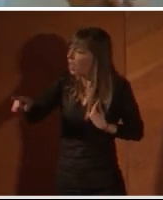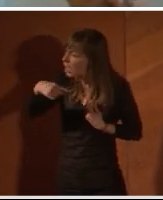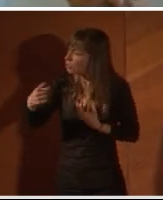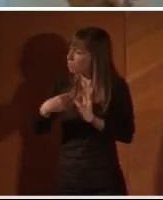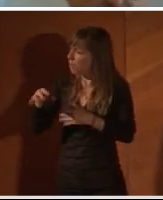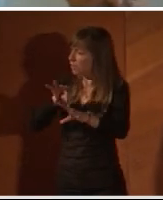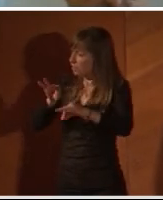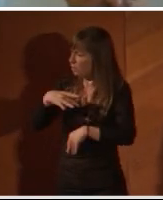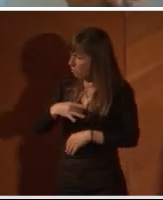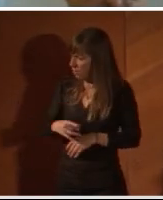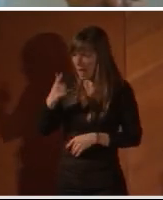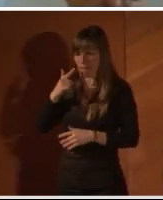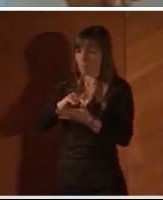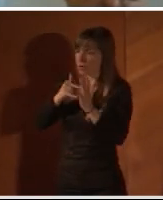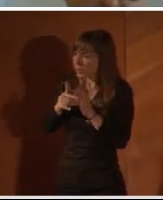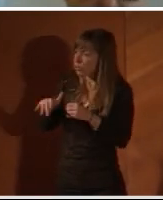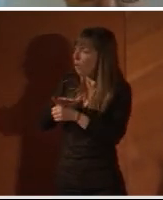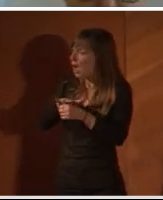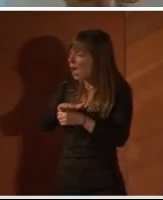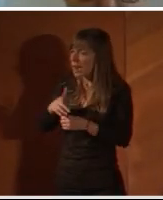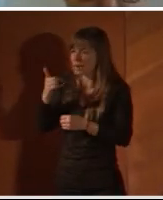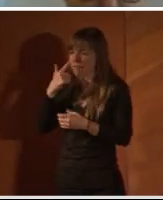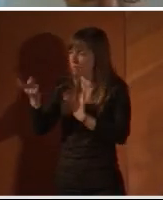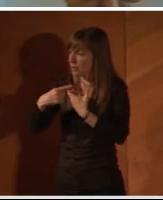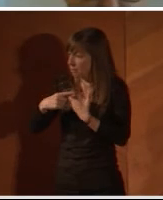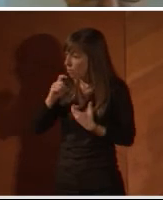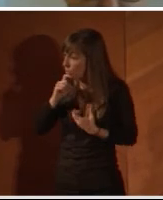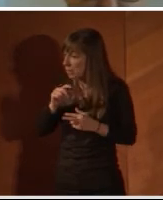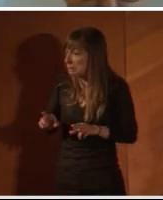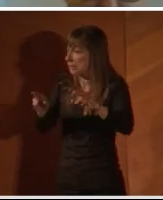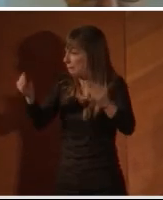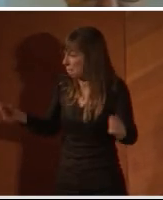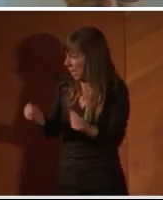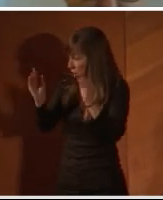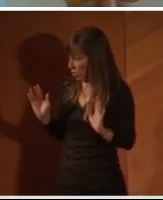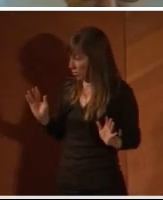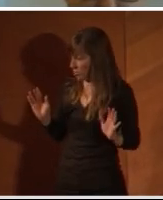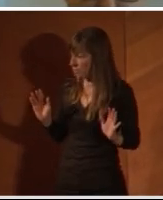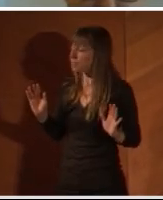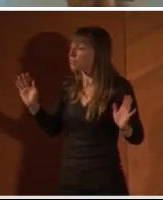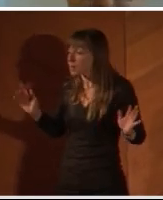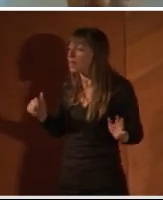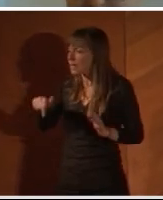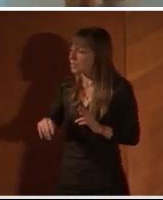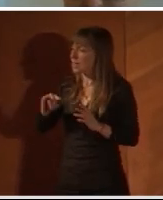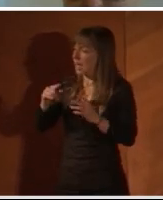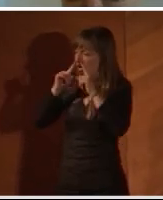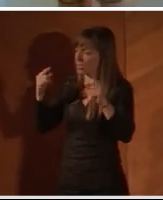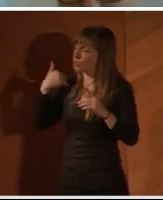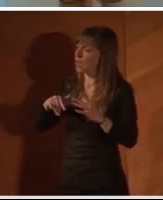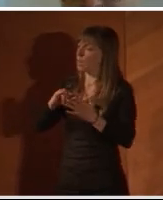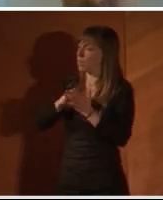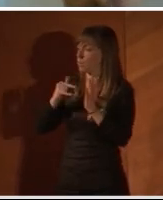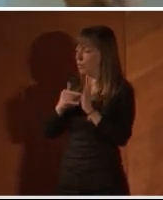en qué proyectos esta participación puede ser lo mejor posible. Este año ya hemos desarrollado un proyecto también de presupuestos